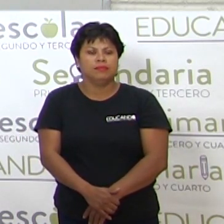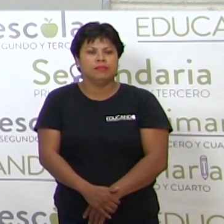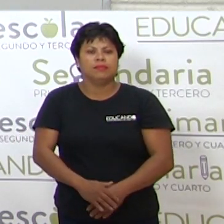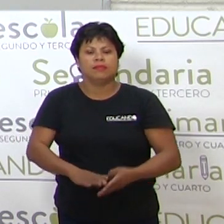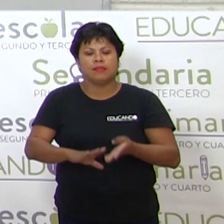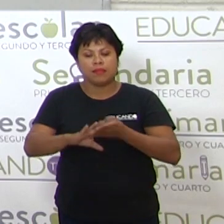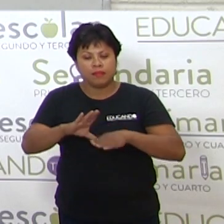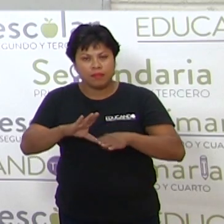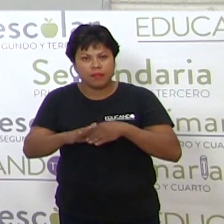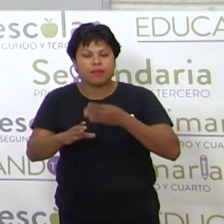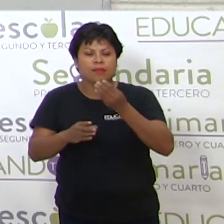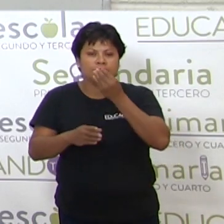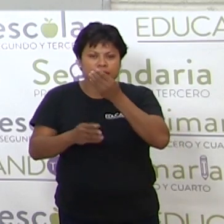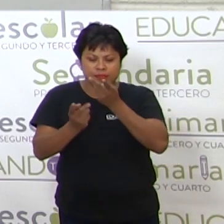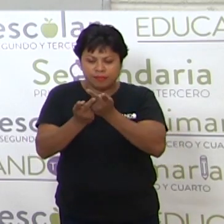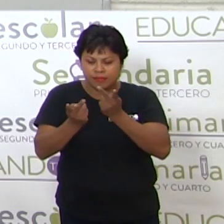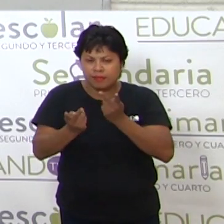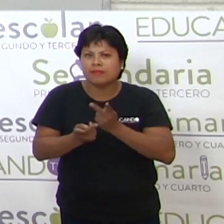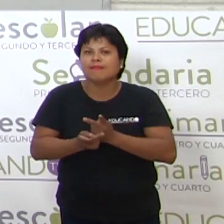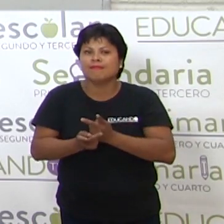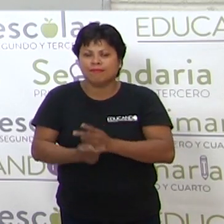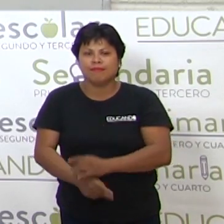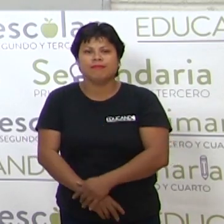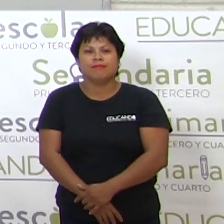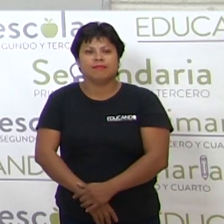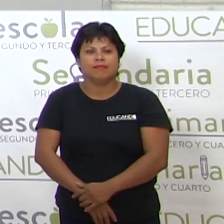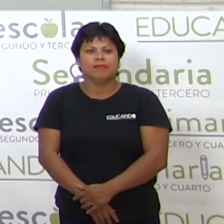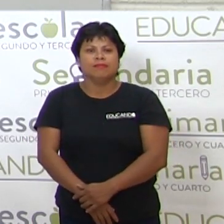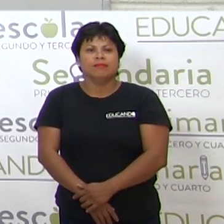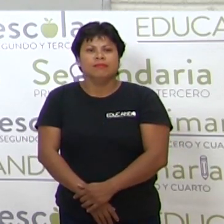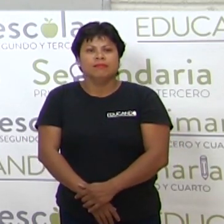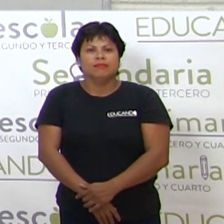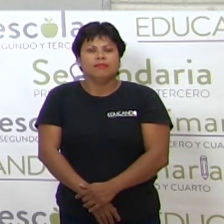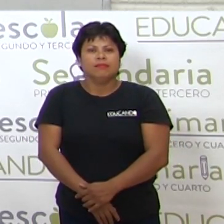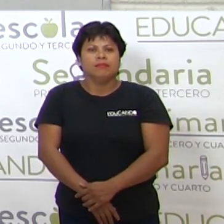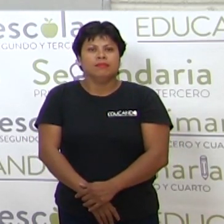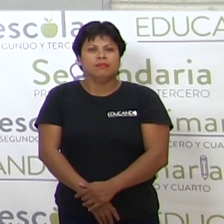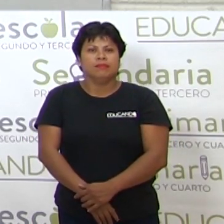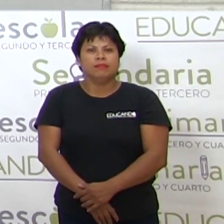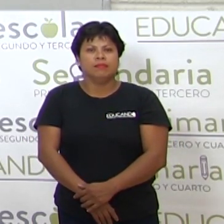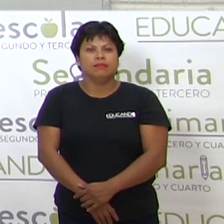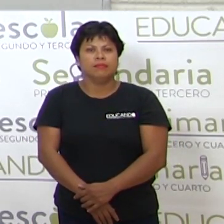hola bien comida